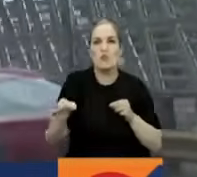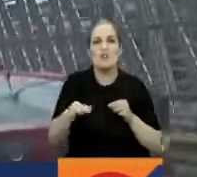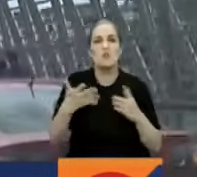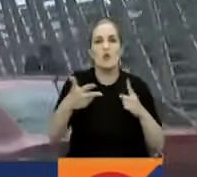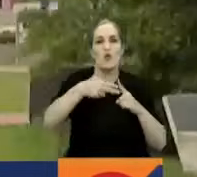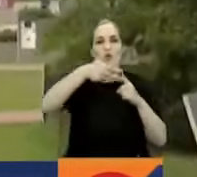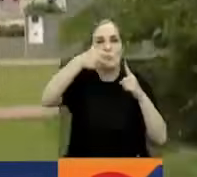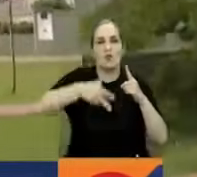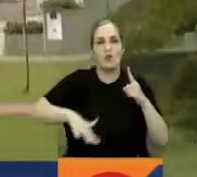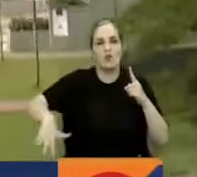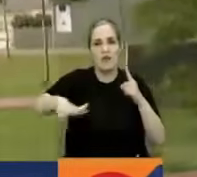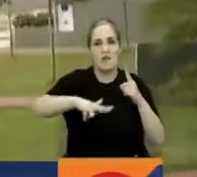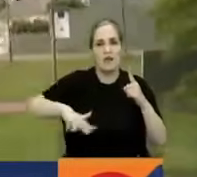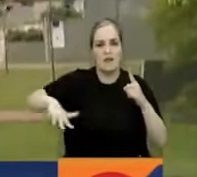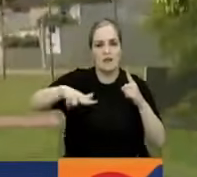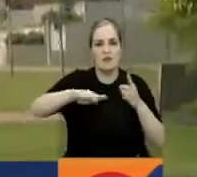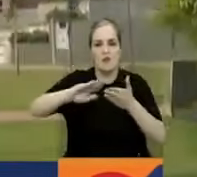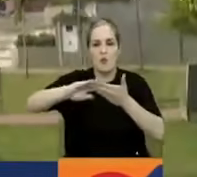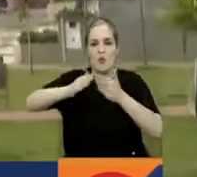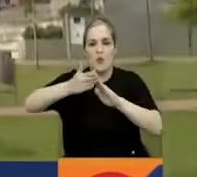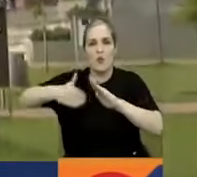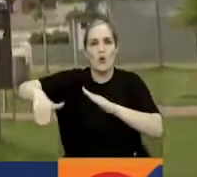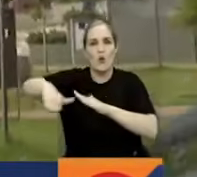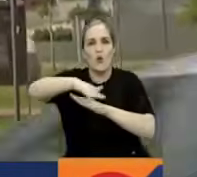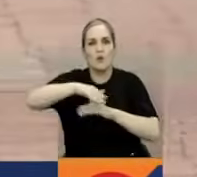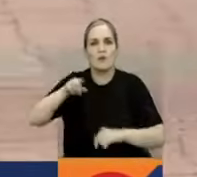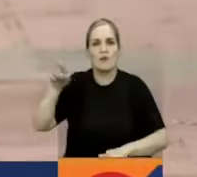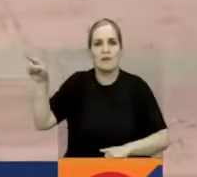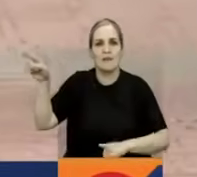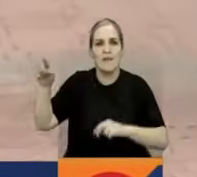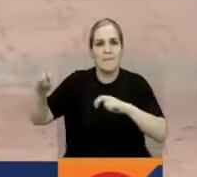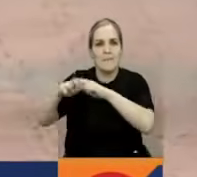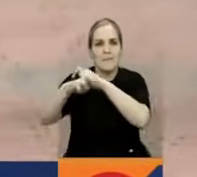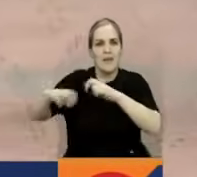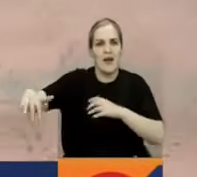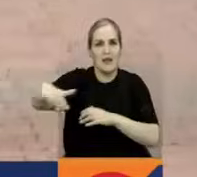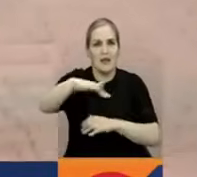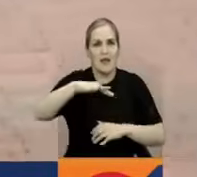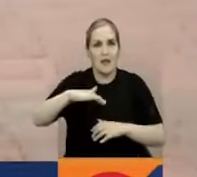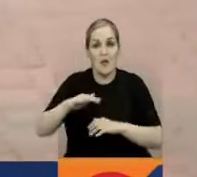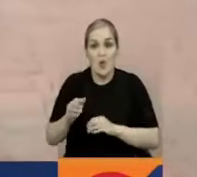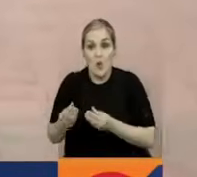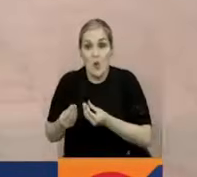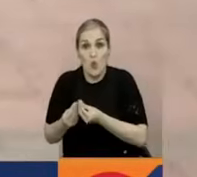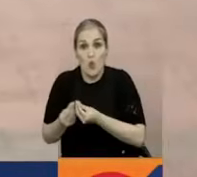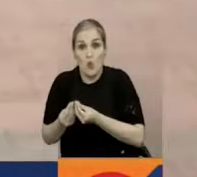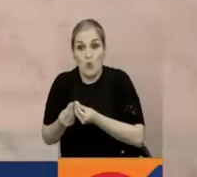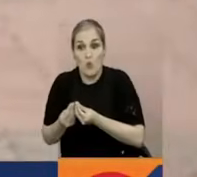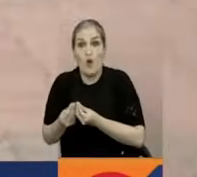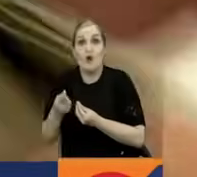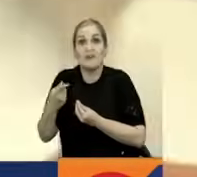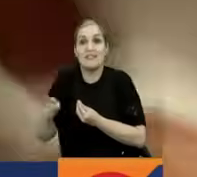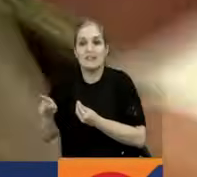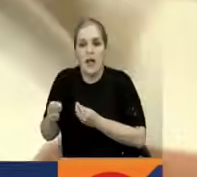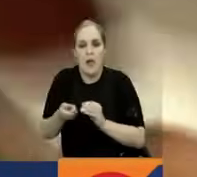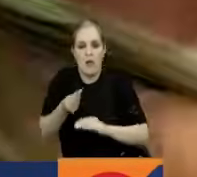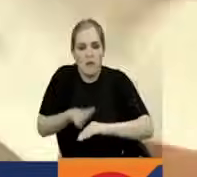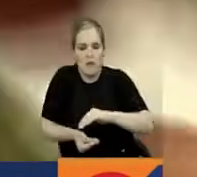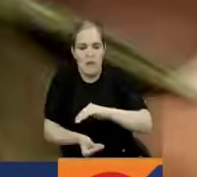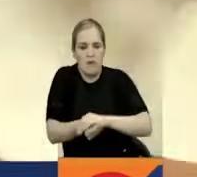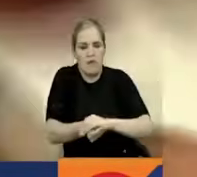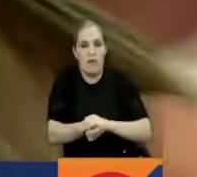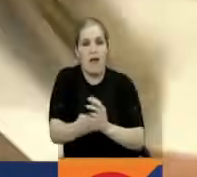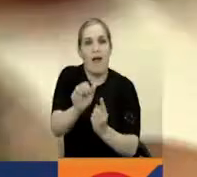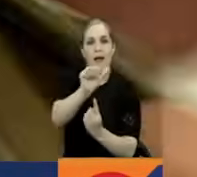Quebradas, en la comuna Ciudadela del Parque, y los sicarios, dos de ellas mujeres, habrían